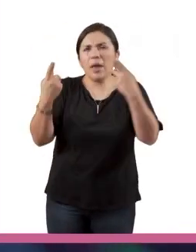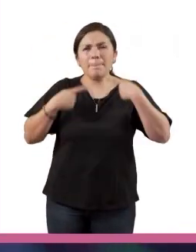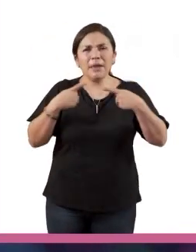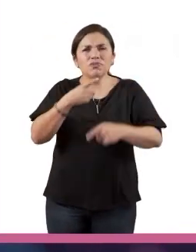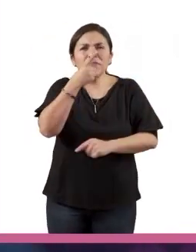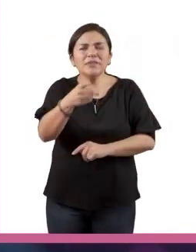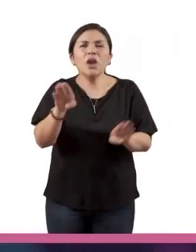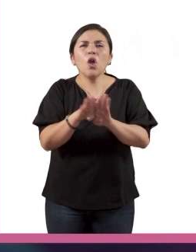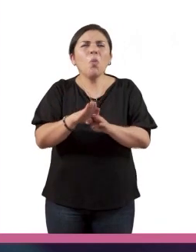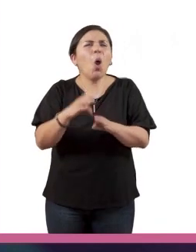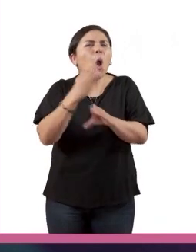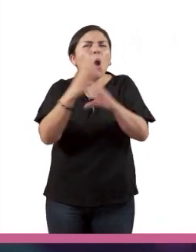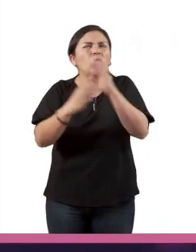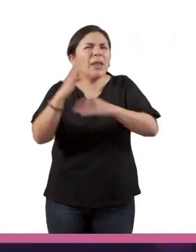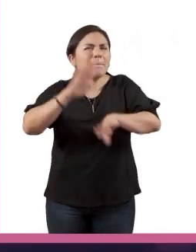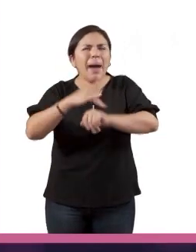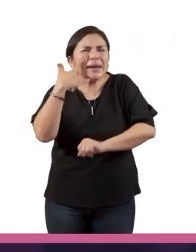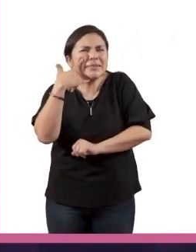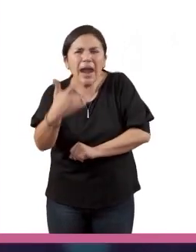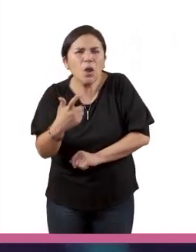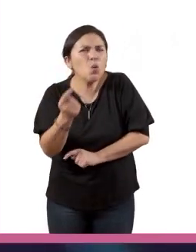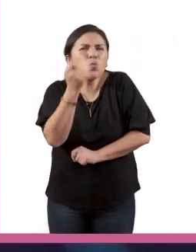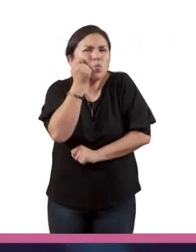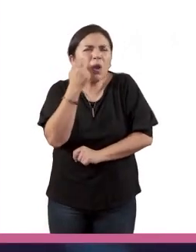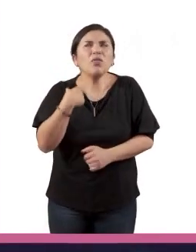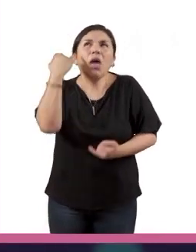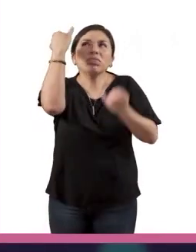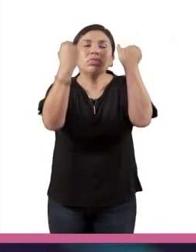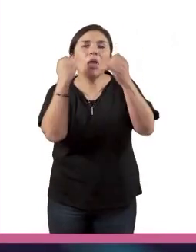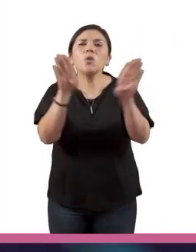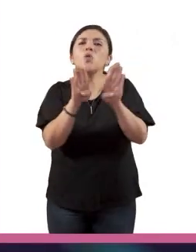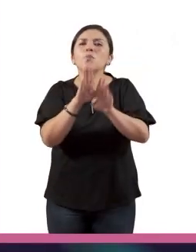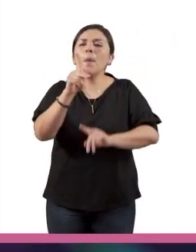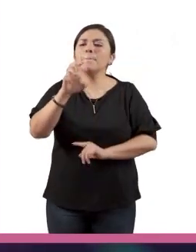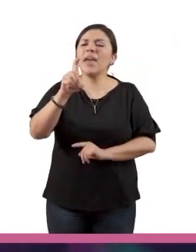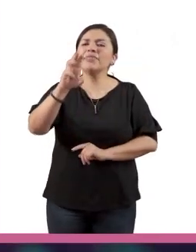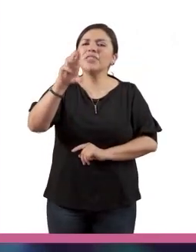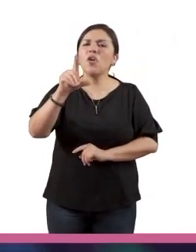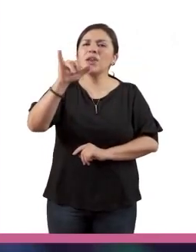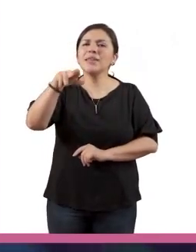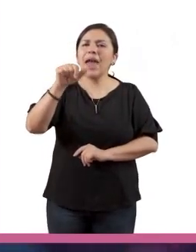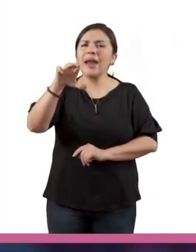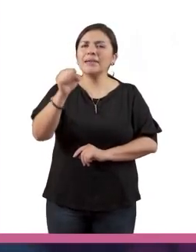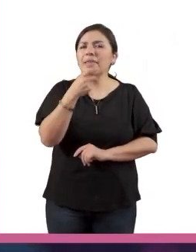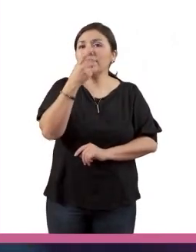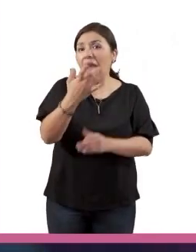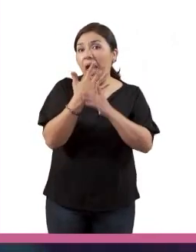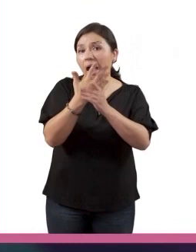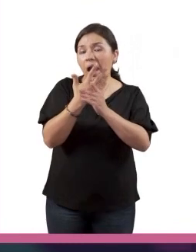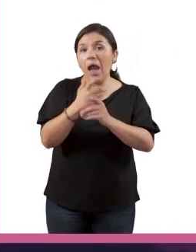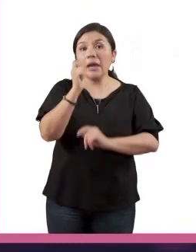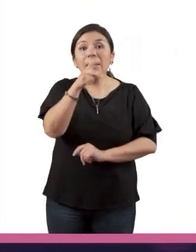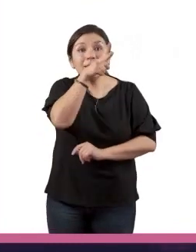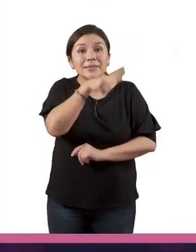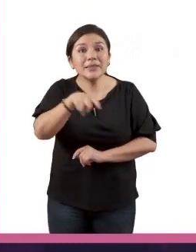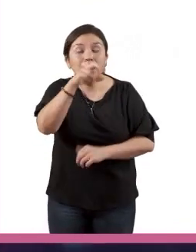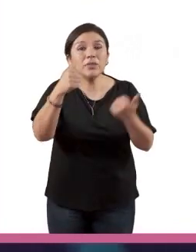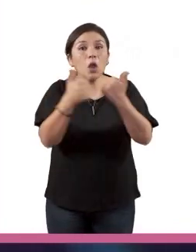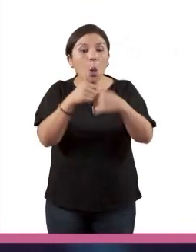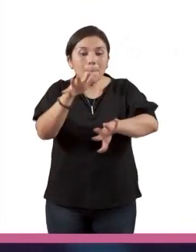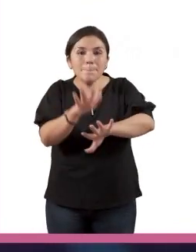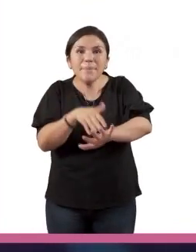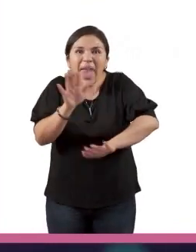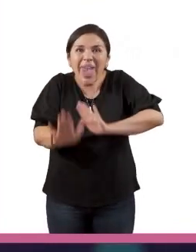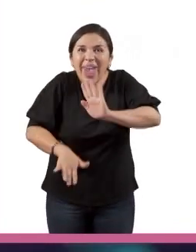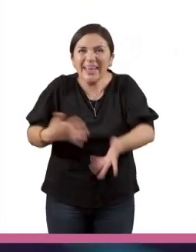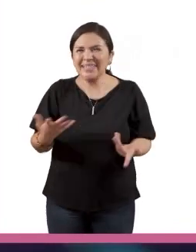algún disparate, ¿no? Como el mismo Pedro Linares lo decía, una serpiente con pies,